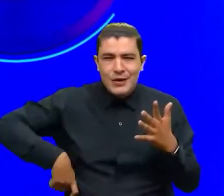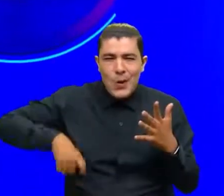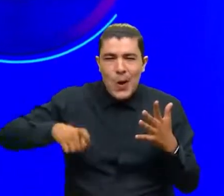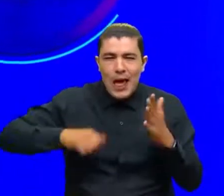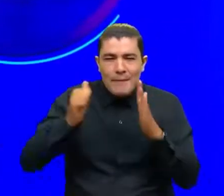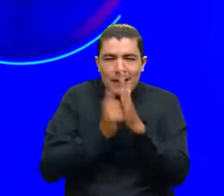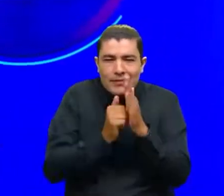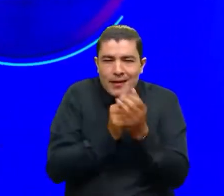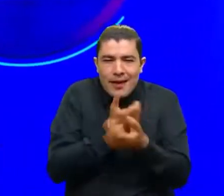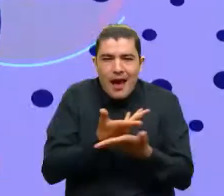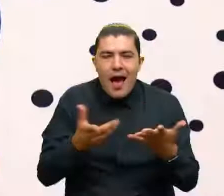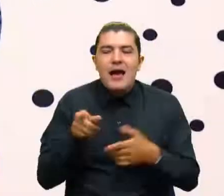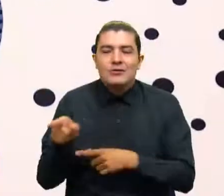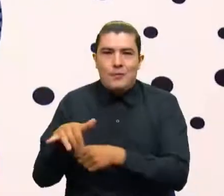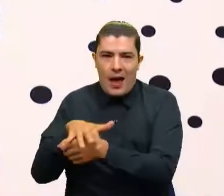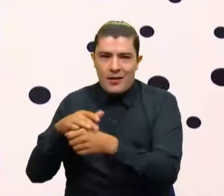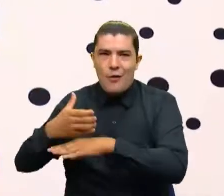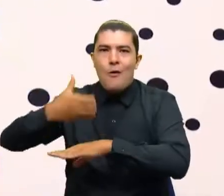Florida Blanca, Santander.